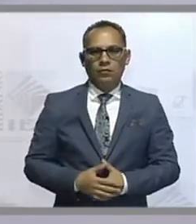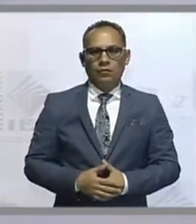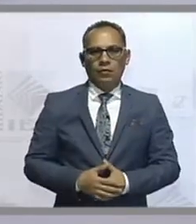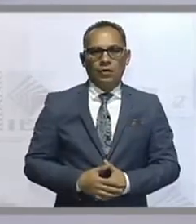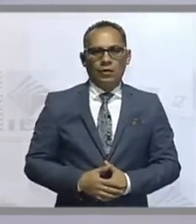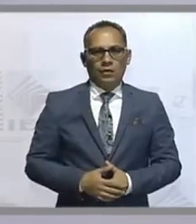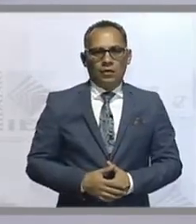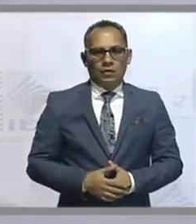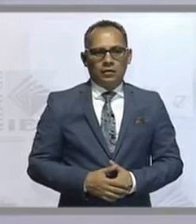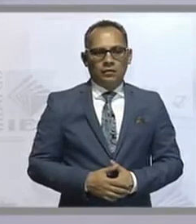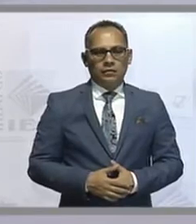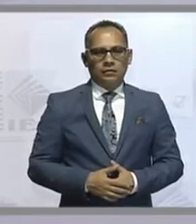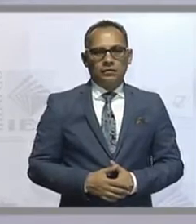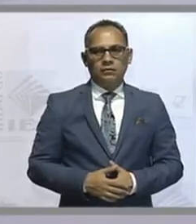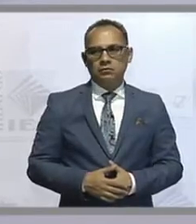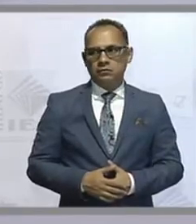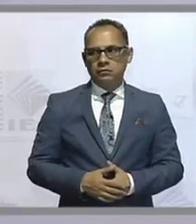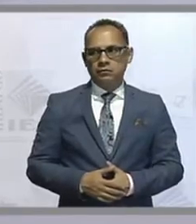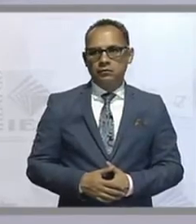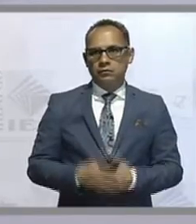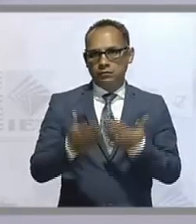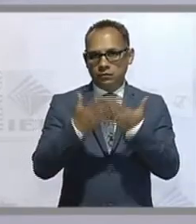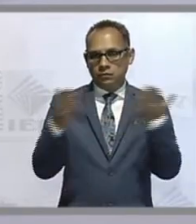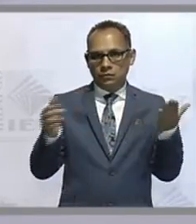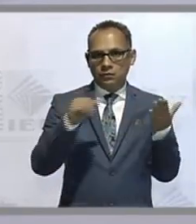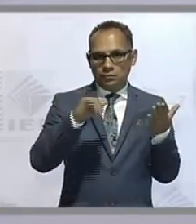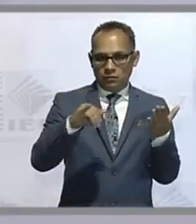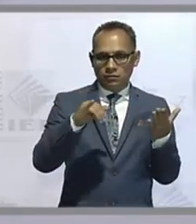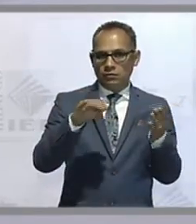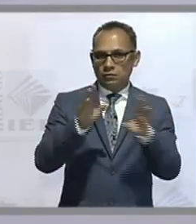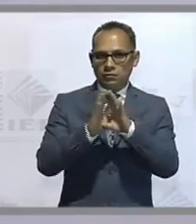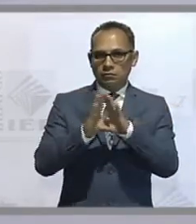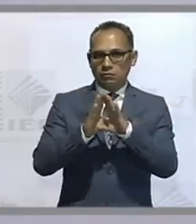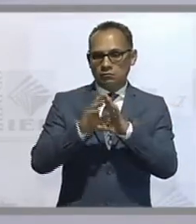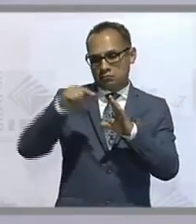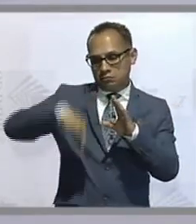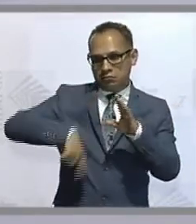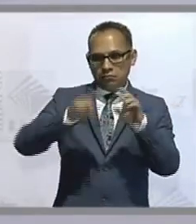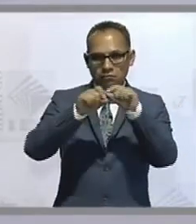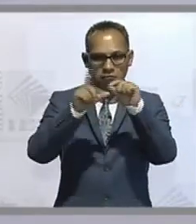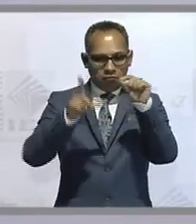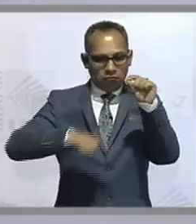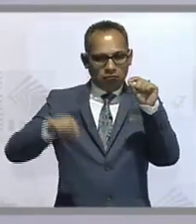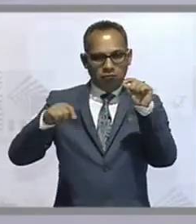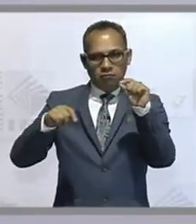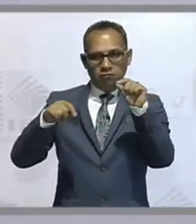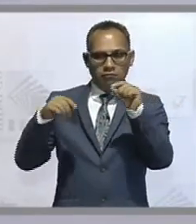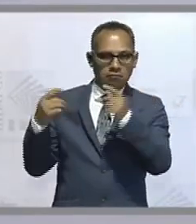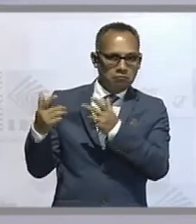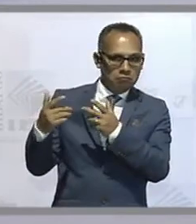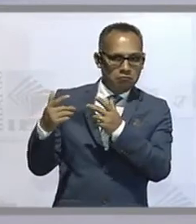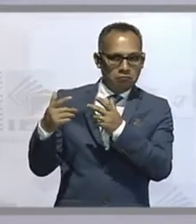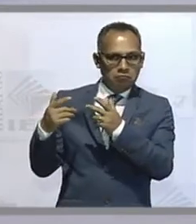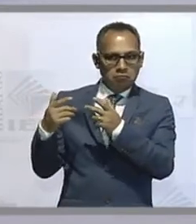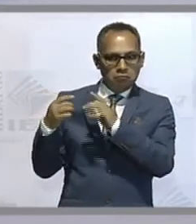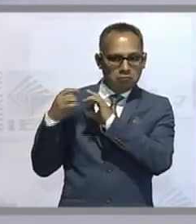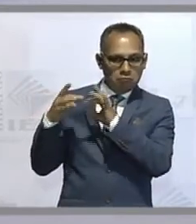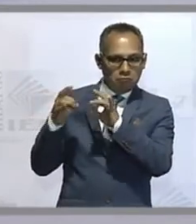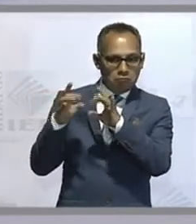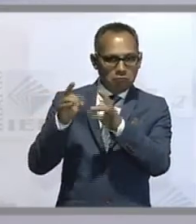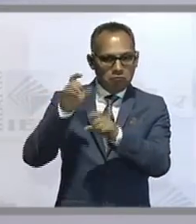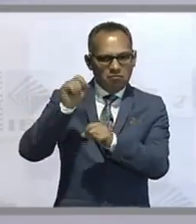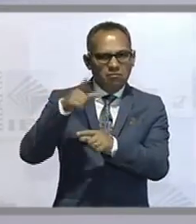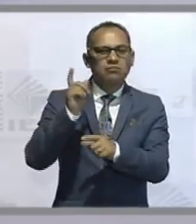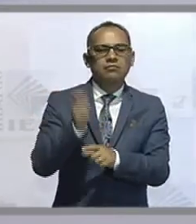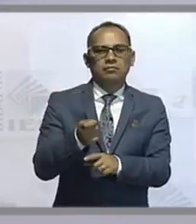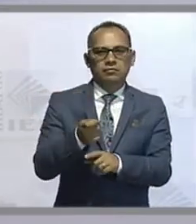que quiero puntualizar es que la situación que actualmente vive en nuestro país tiene nombre y apellido se llama corrupción se llaman